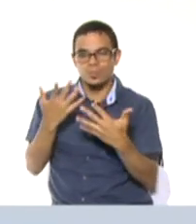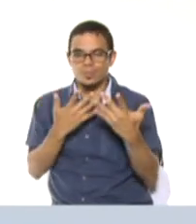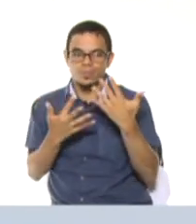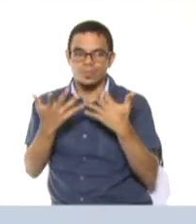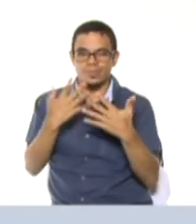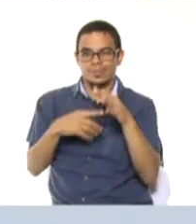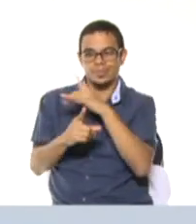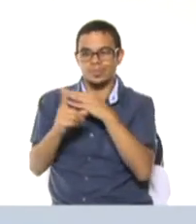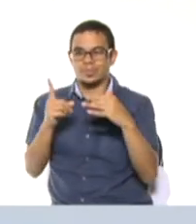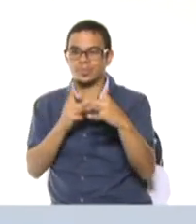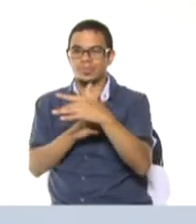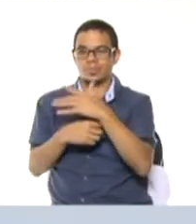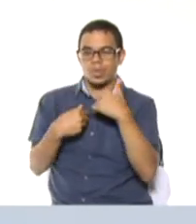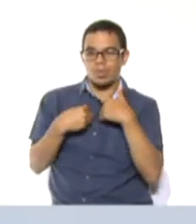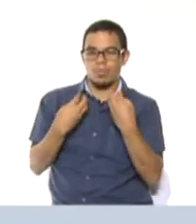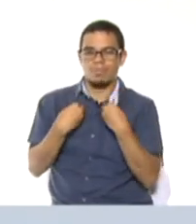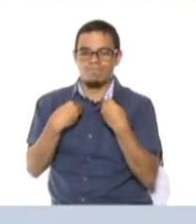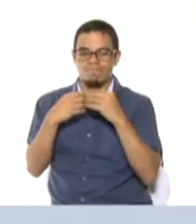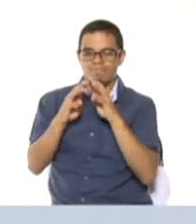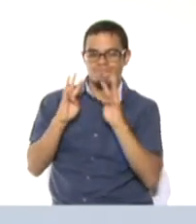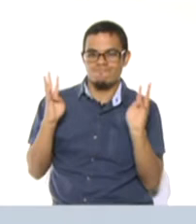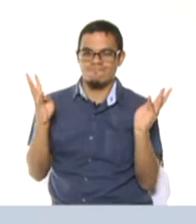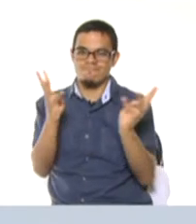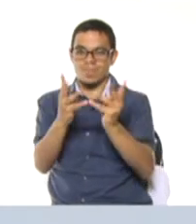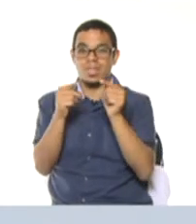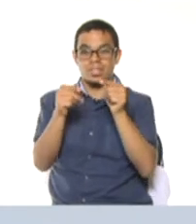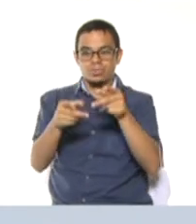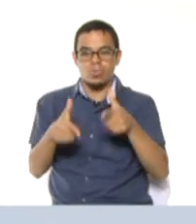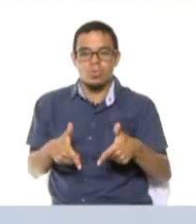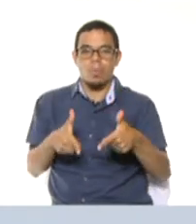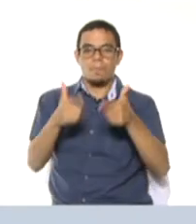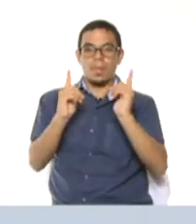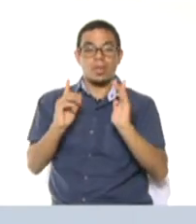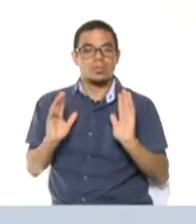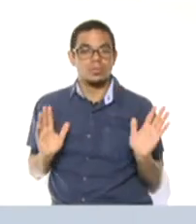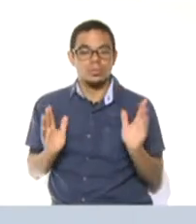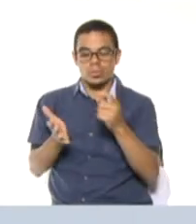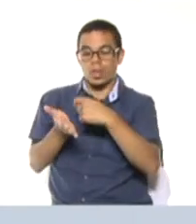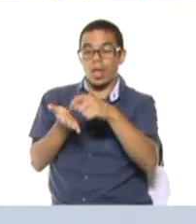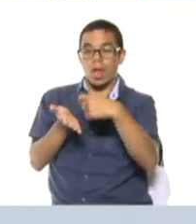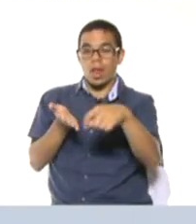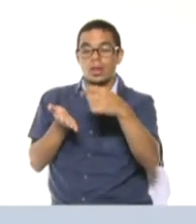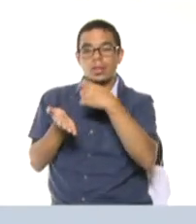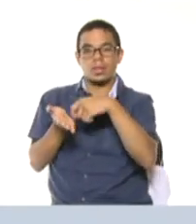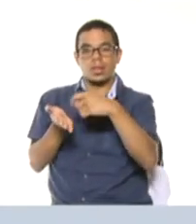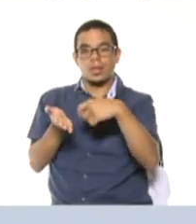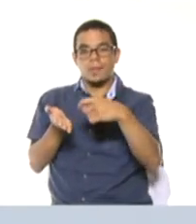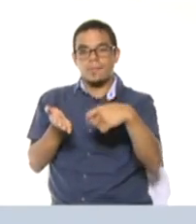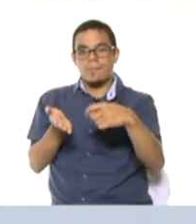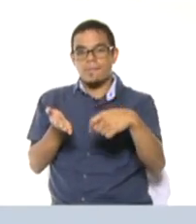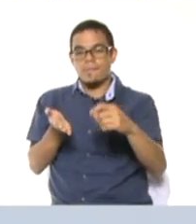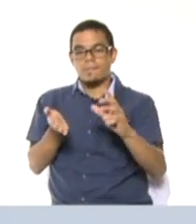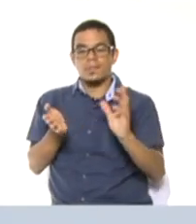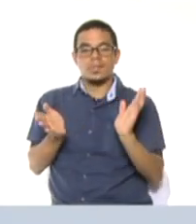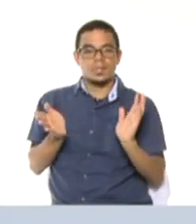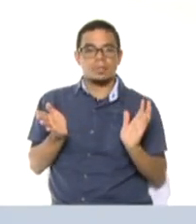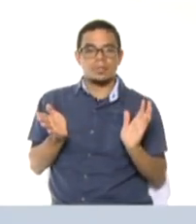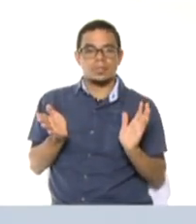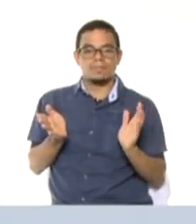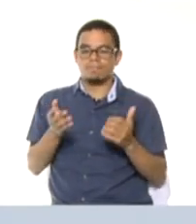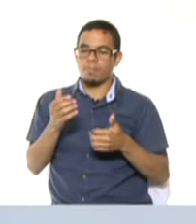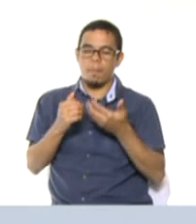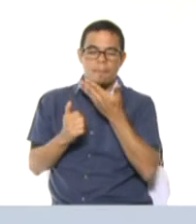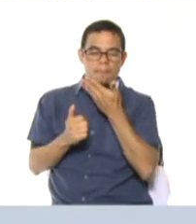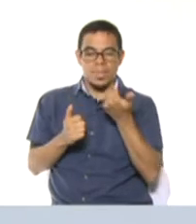el ambiente, y de la misma manera, eso va a permitir, escribiendo, que nosotros podamos disminuir un